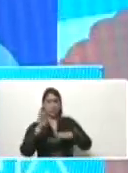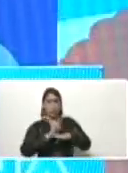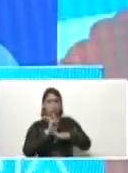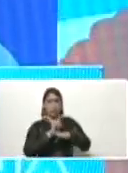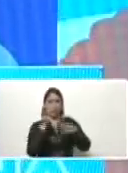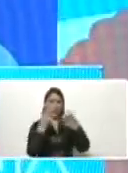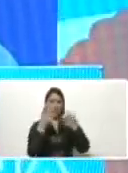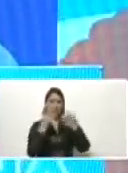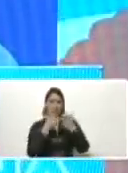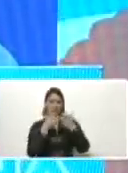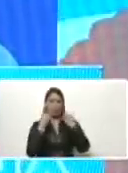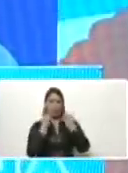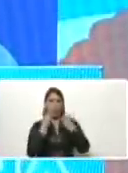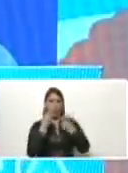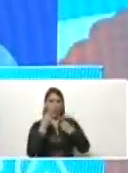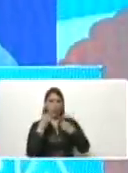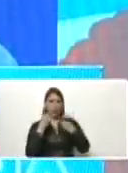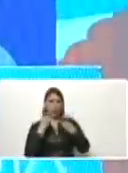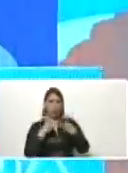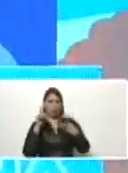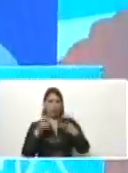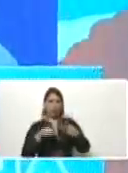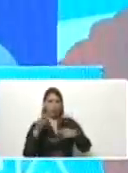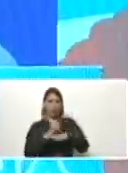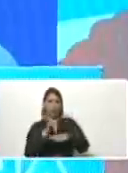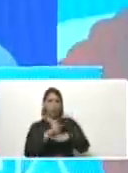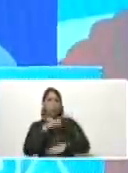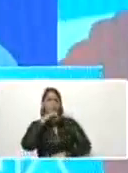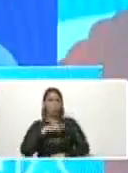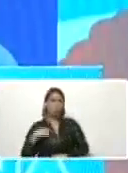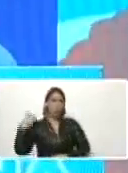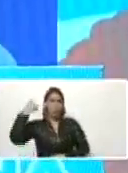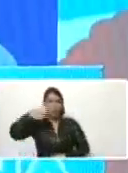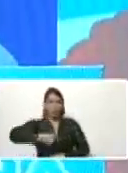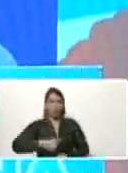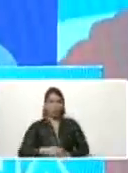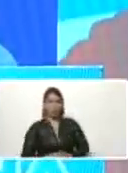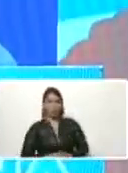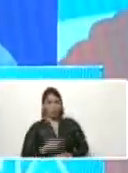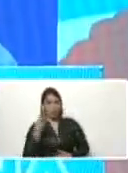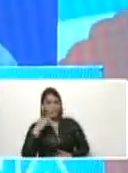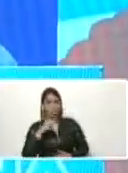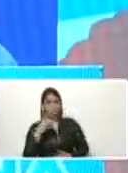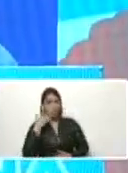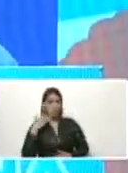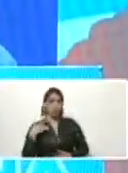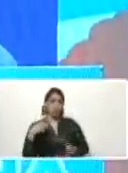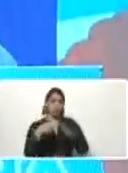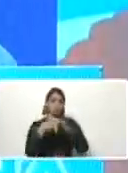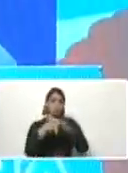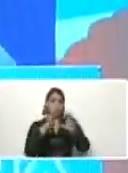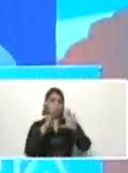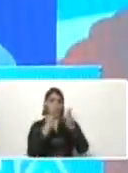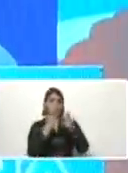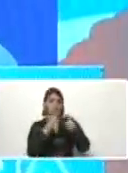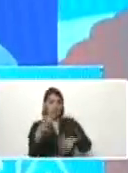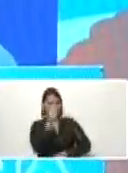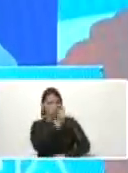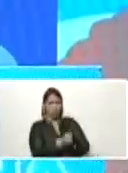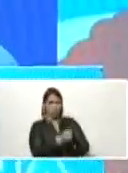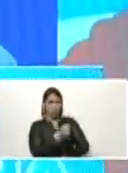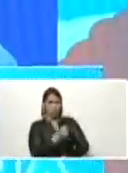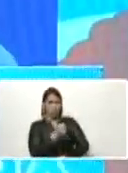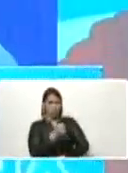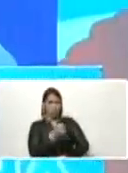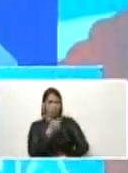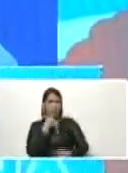guerra como instrumento utilizado históricamente por la élite mundial para imponer sus